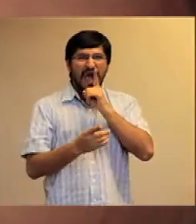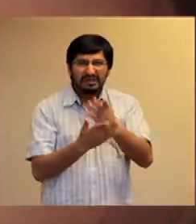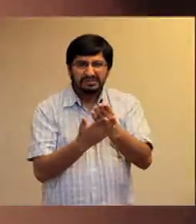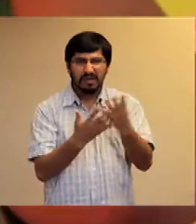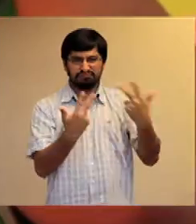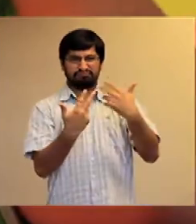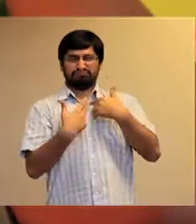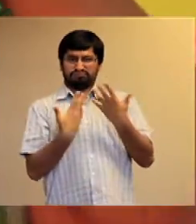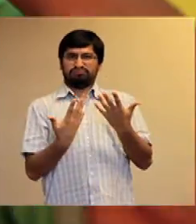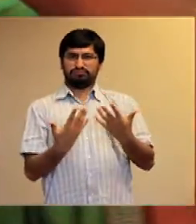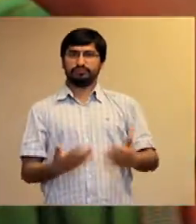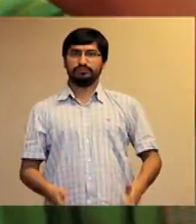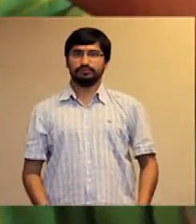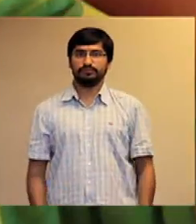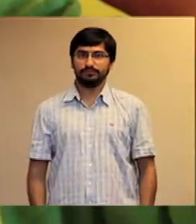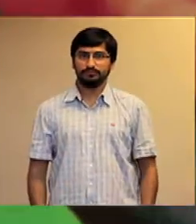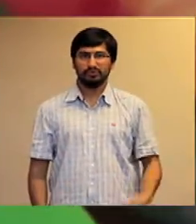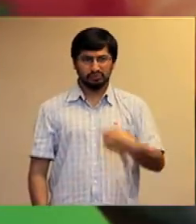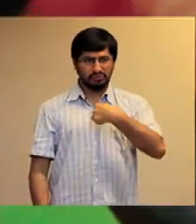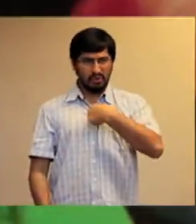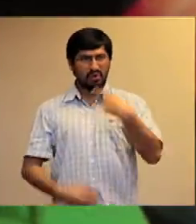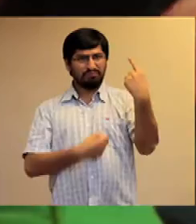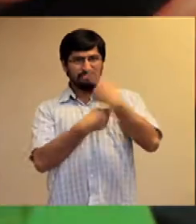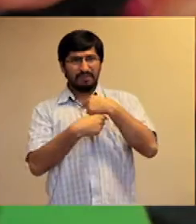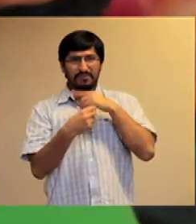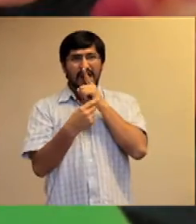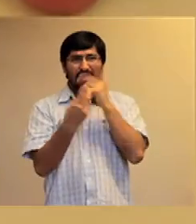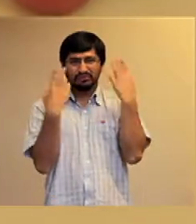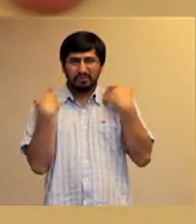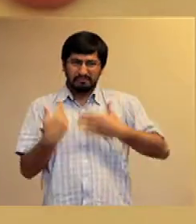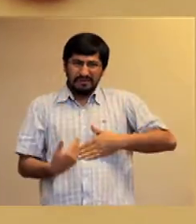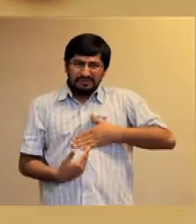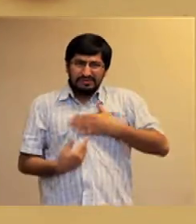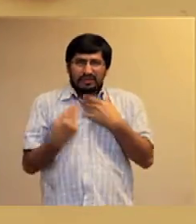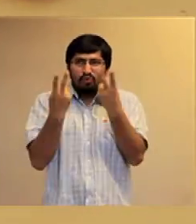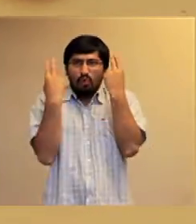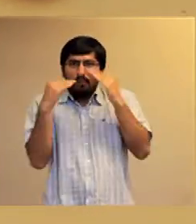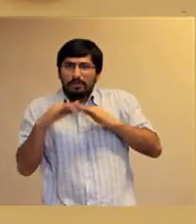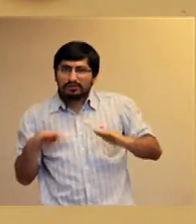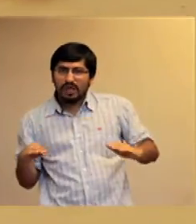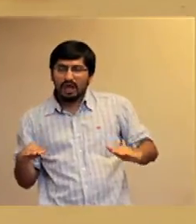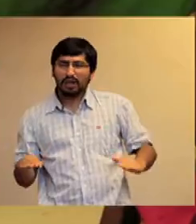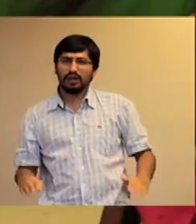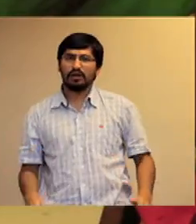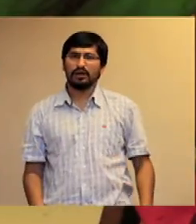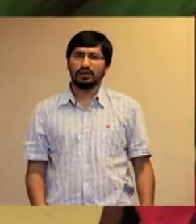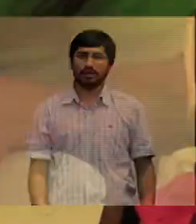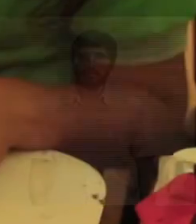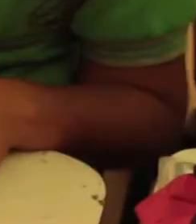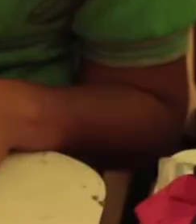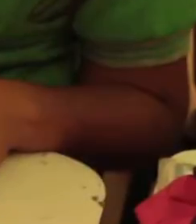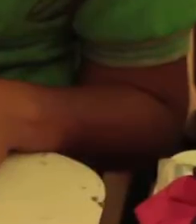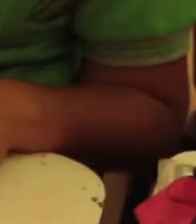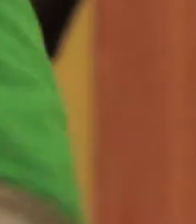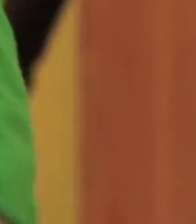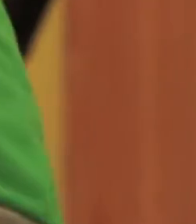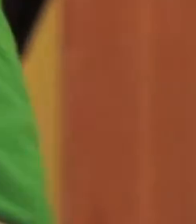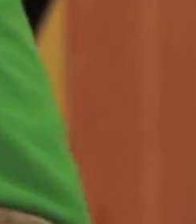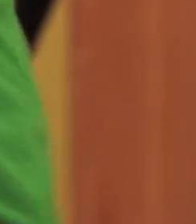callara con palabras fuertes. Cuando me callaron me sentí muy humillada.